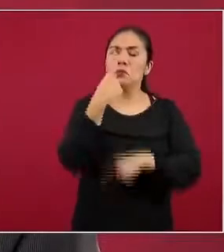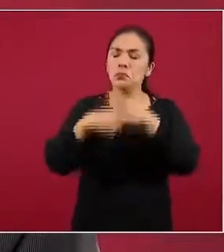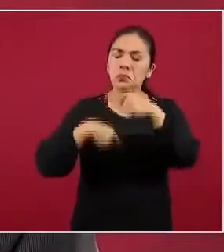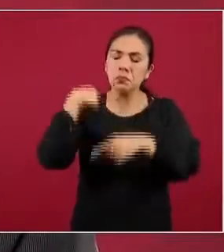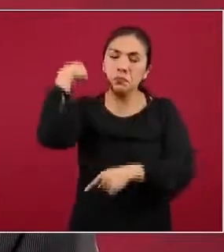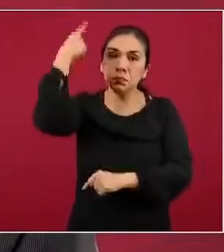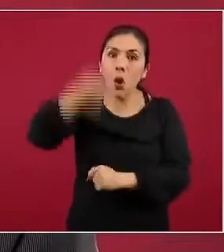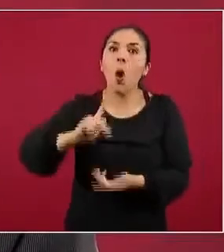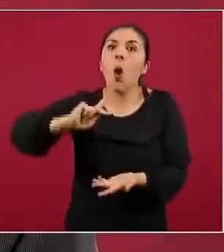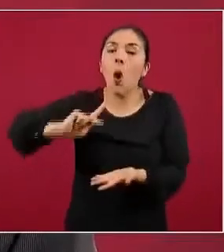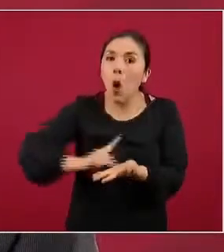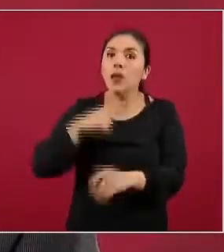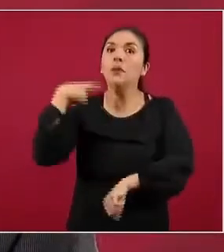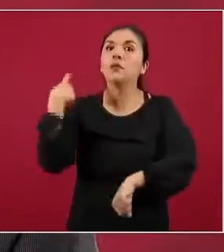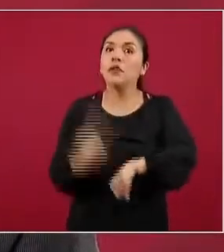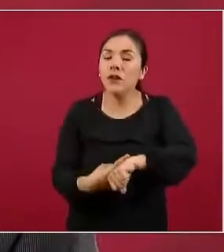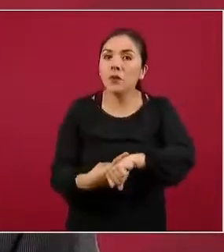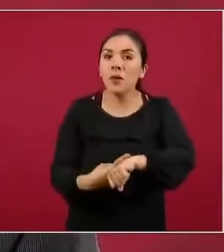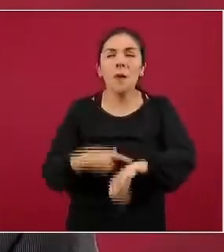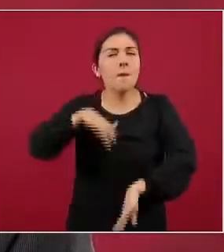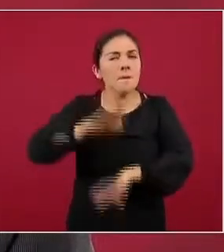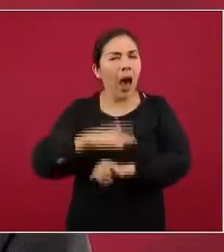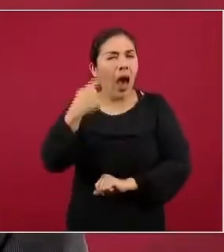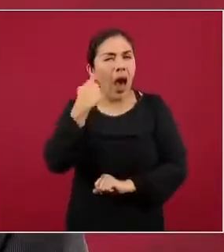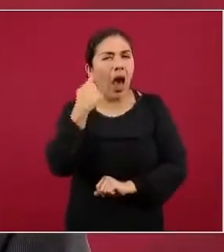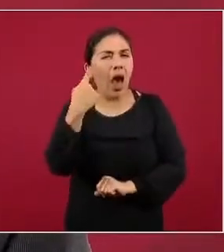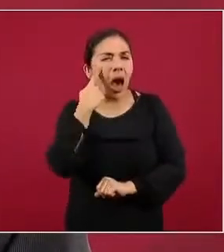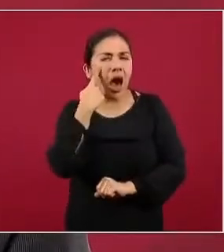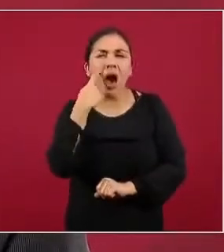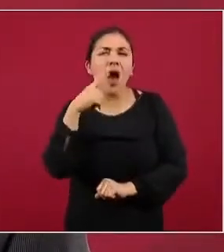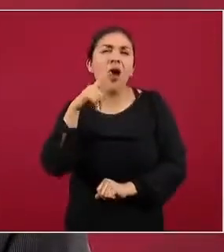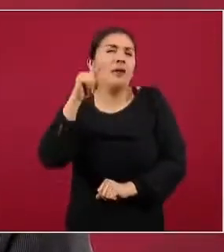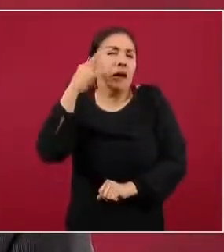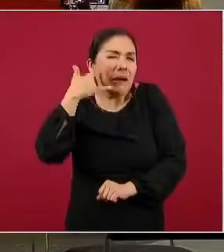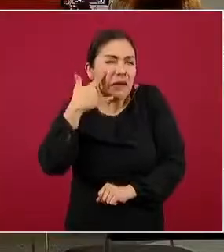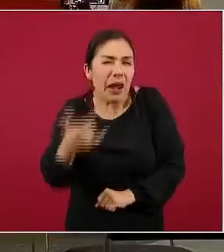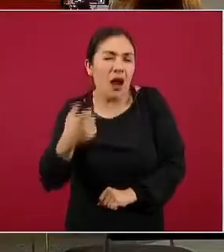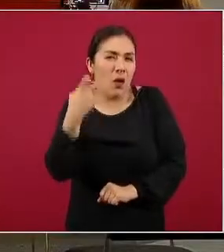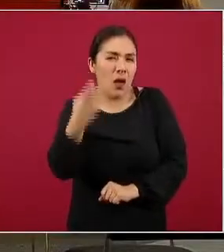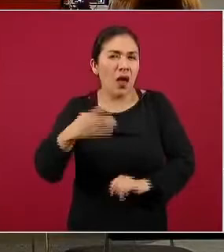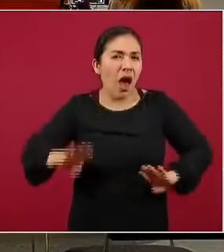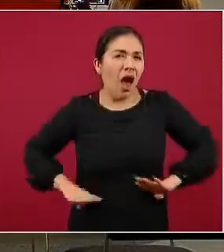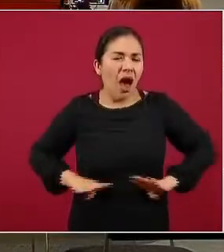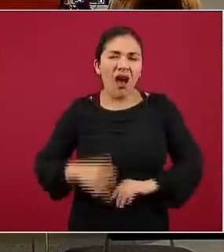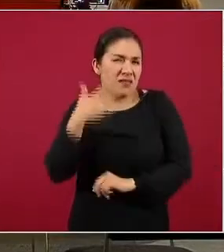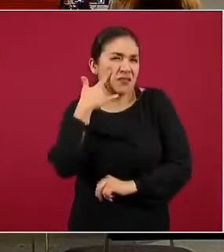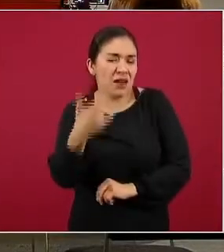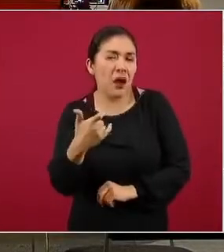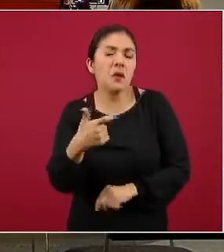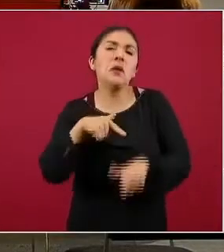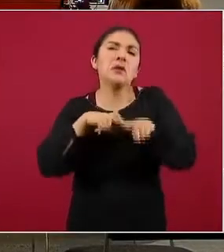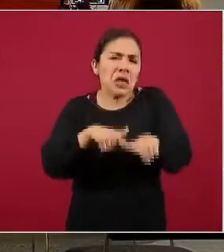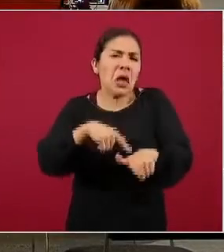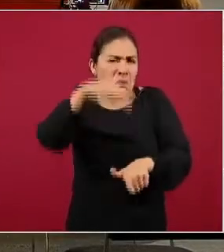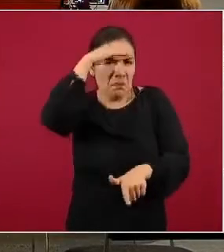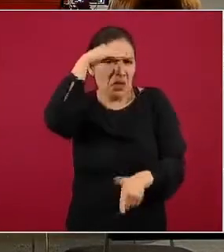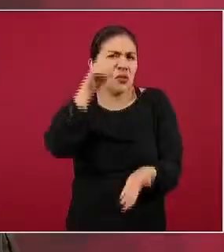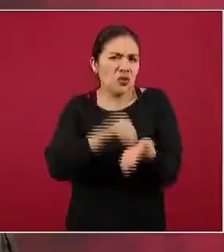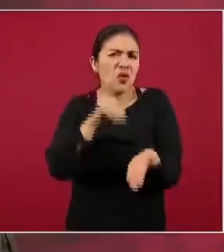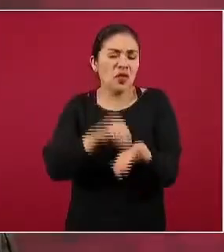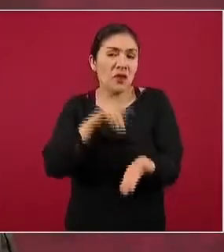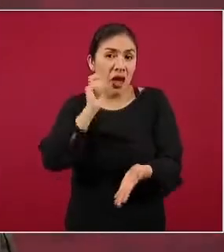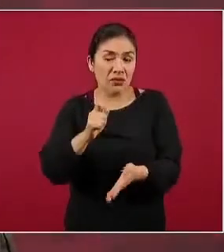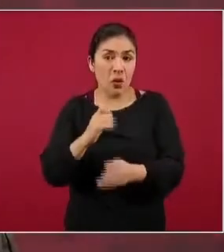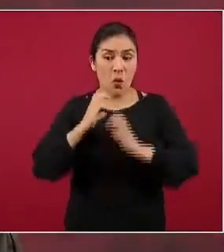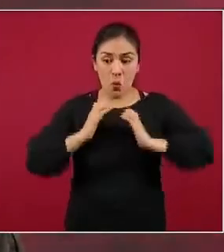en general es raro o es infrecuente este fenómeno, por lo que se sigue asumiendo que la